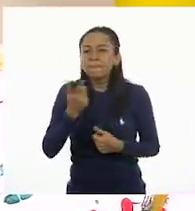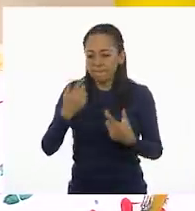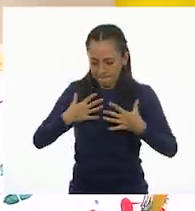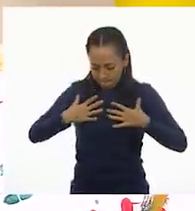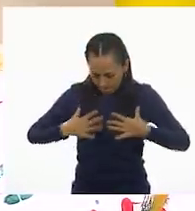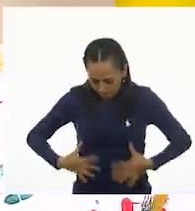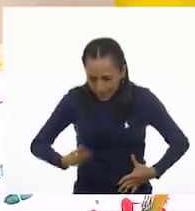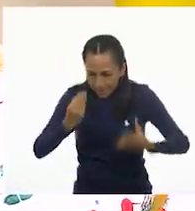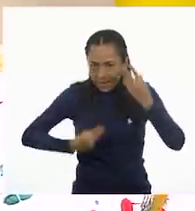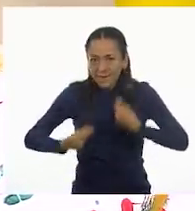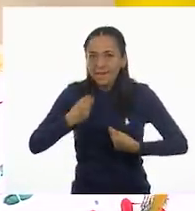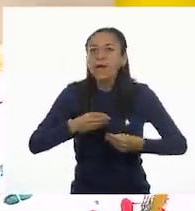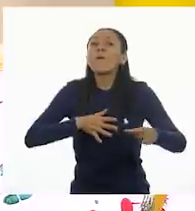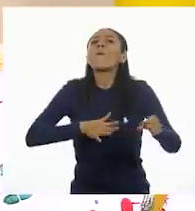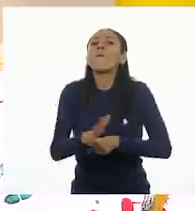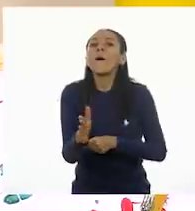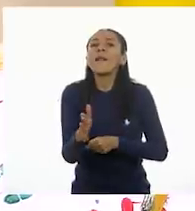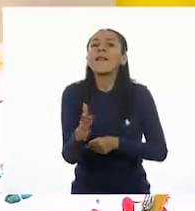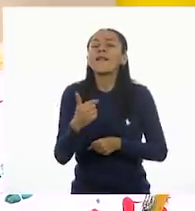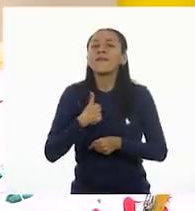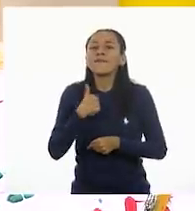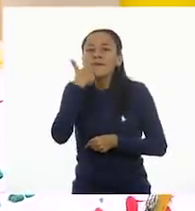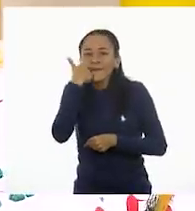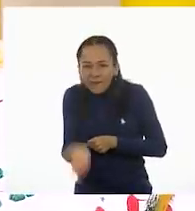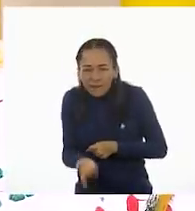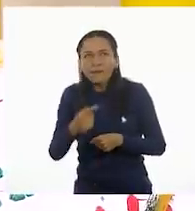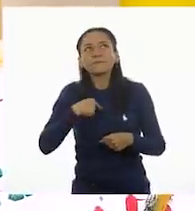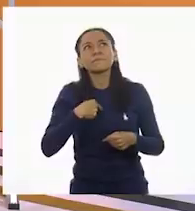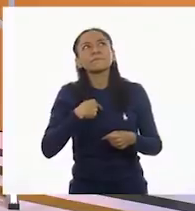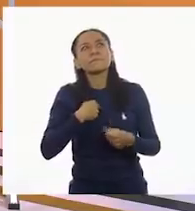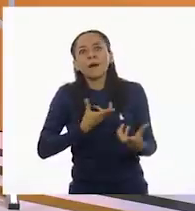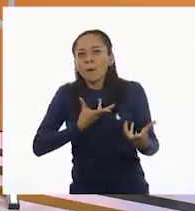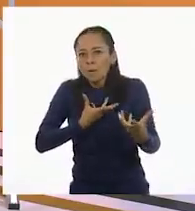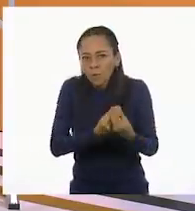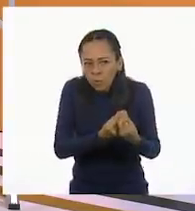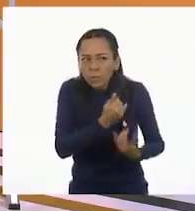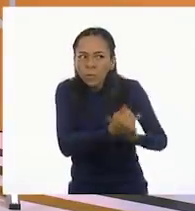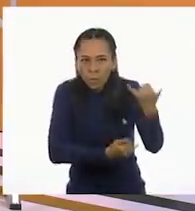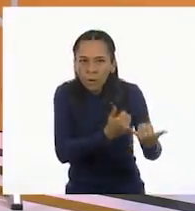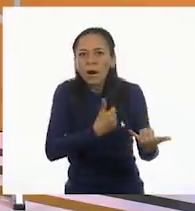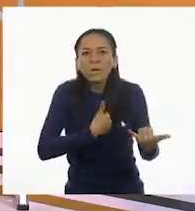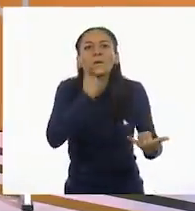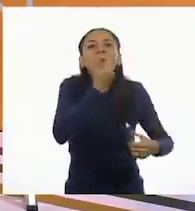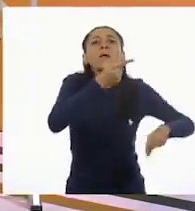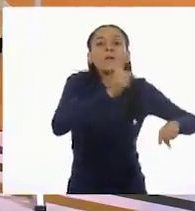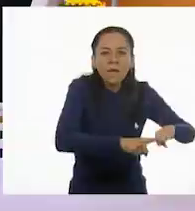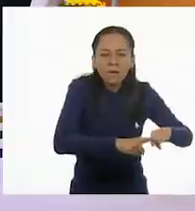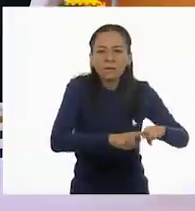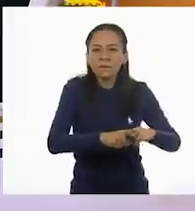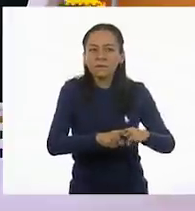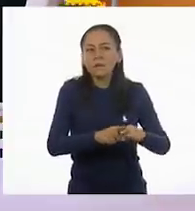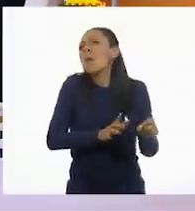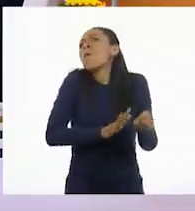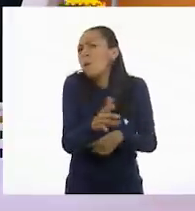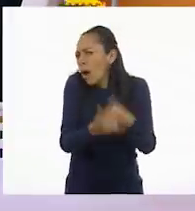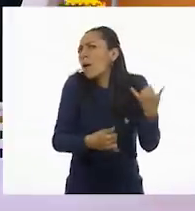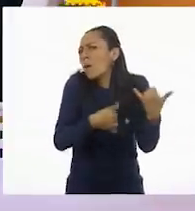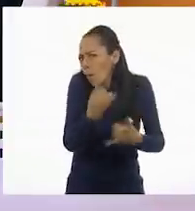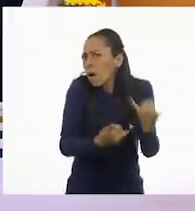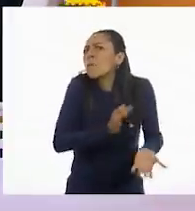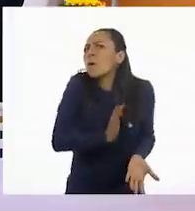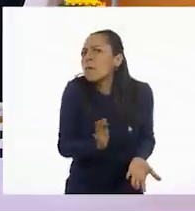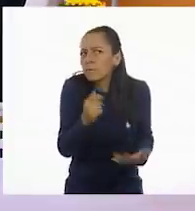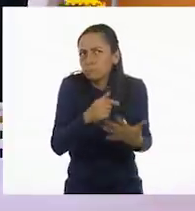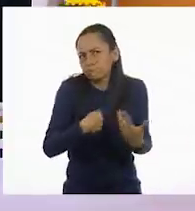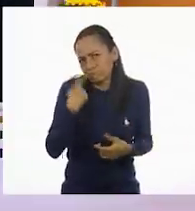con quién quiero jugar y a qué quiero jugar. Muy bien, Panchito. Ahora, ayúdame, por favor, entonces, a colocar